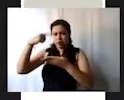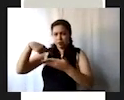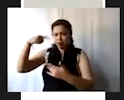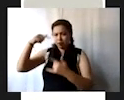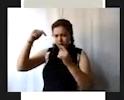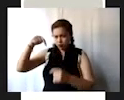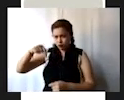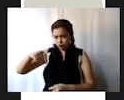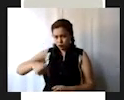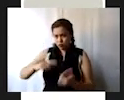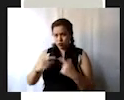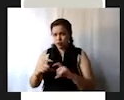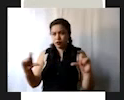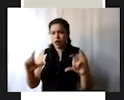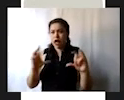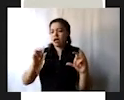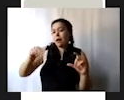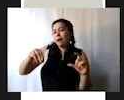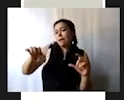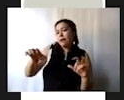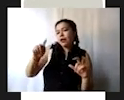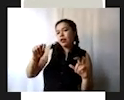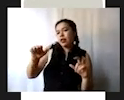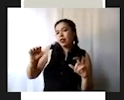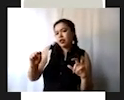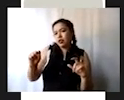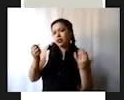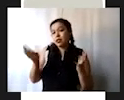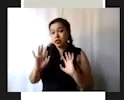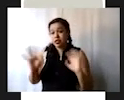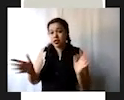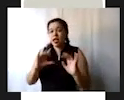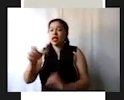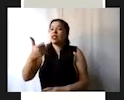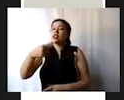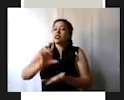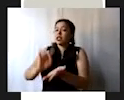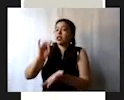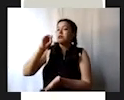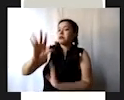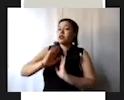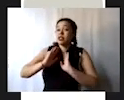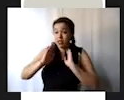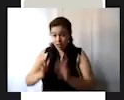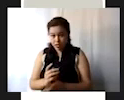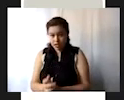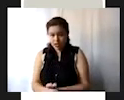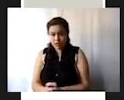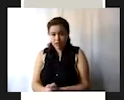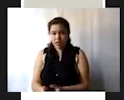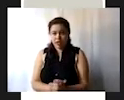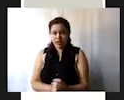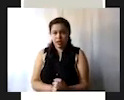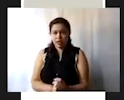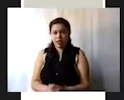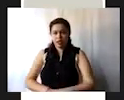encuentran las metas. ¿Listo? Entonces aquí está en el chat la página, se las dejé y les